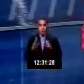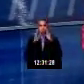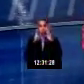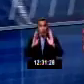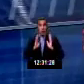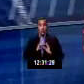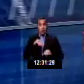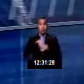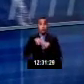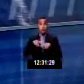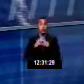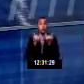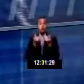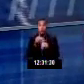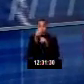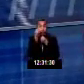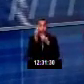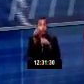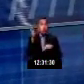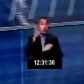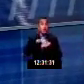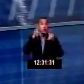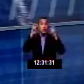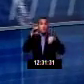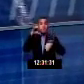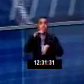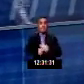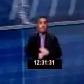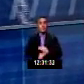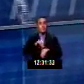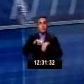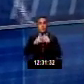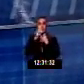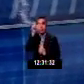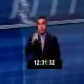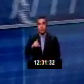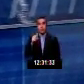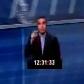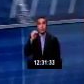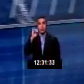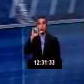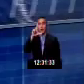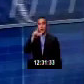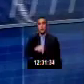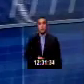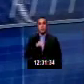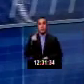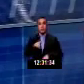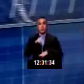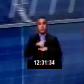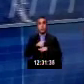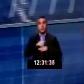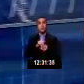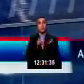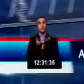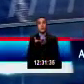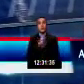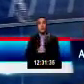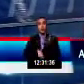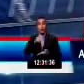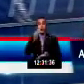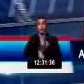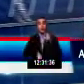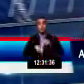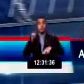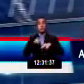Atención amigos, porque arrancamos con información sobre la detención del asambleísta Daniel Mendoza y del director del Servicio de